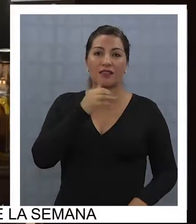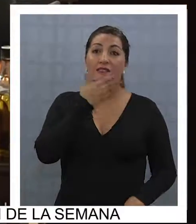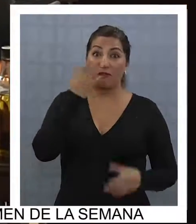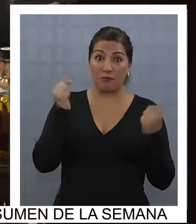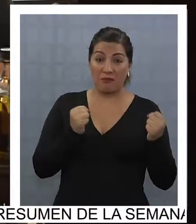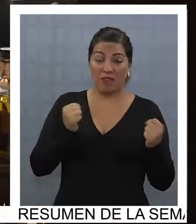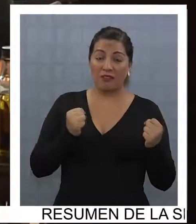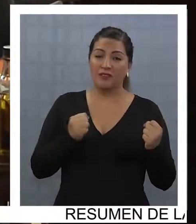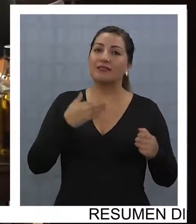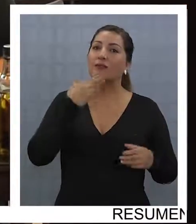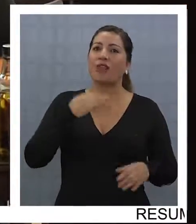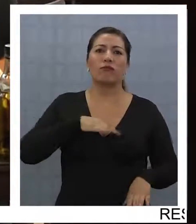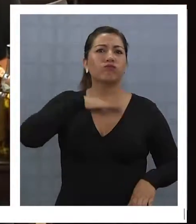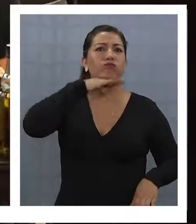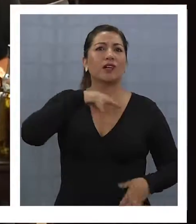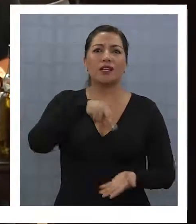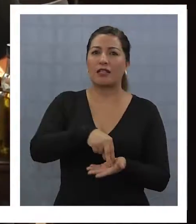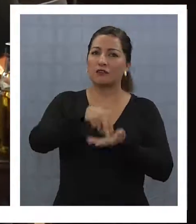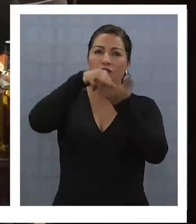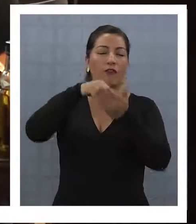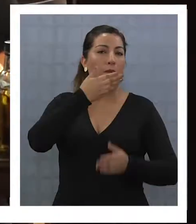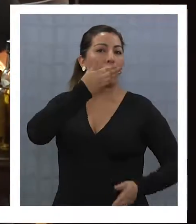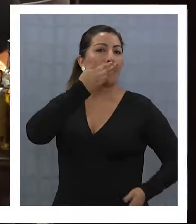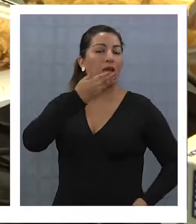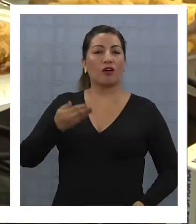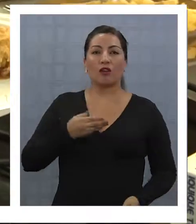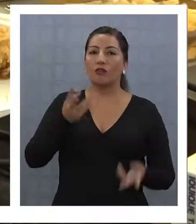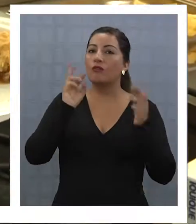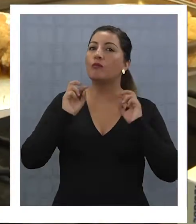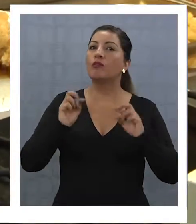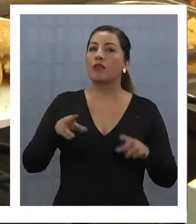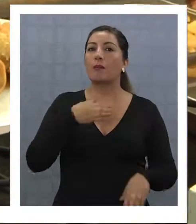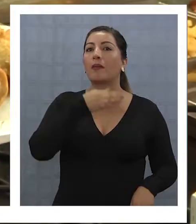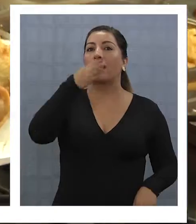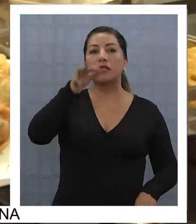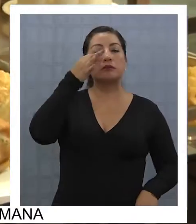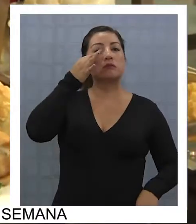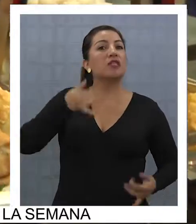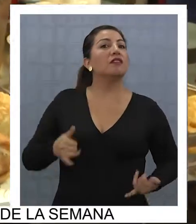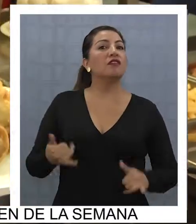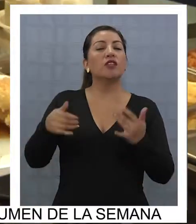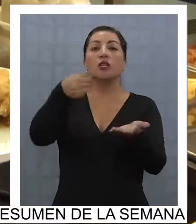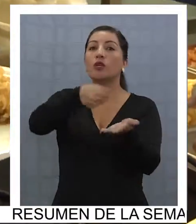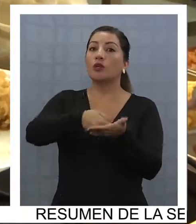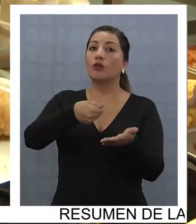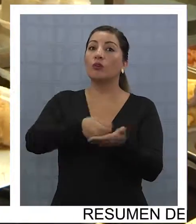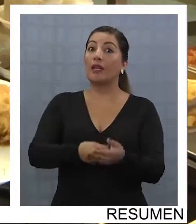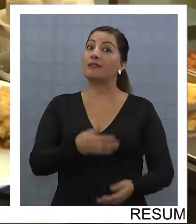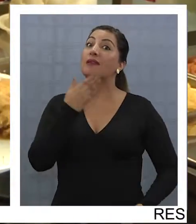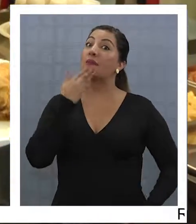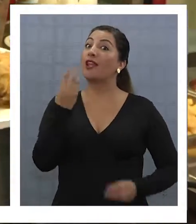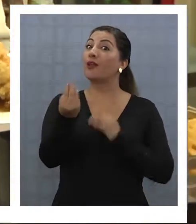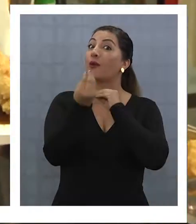la sofri es una de las mejores alternativas para visitar, divertirse, comprar y comer.